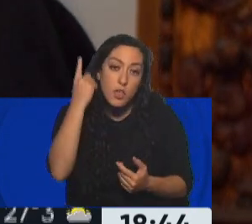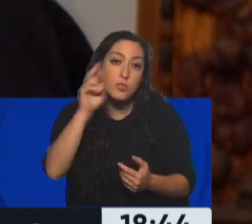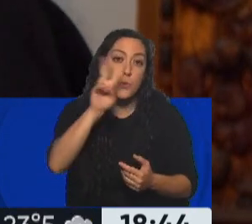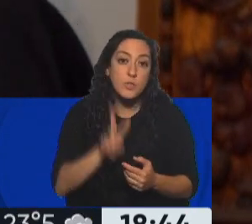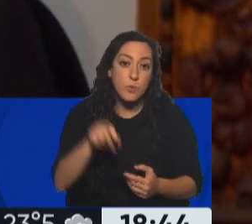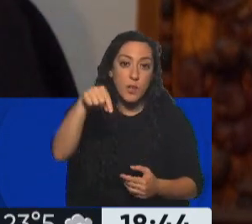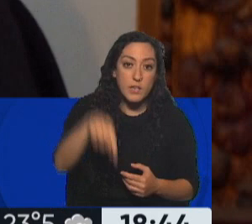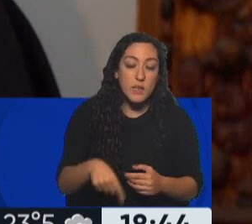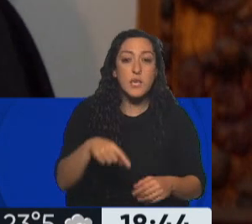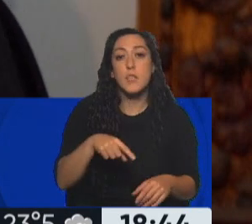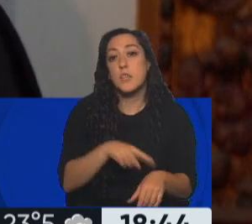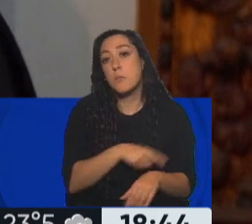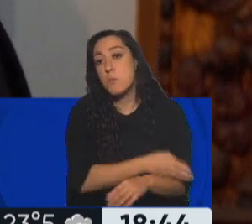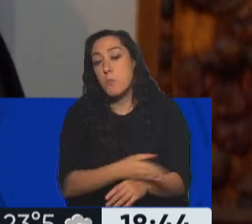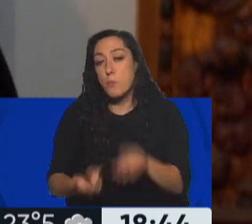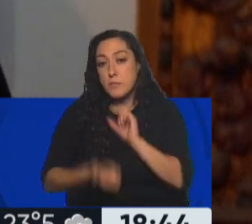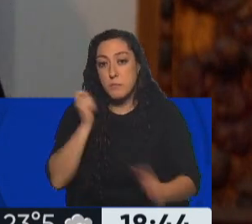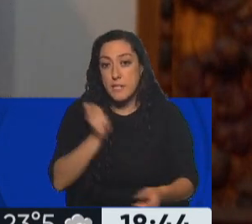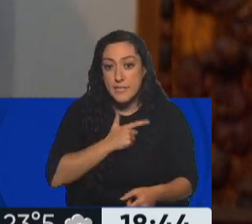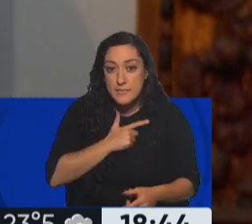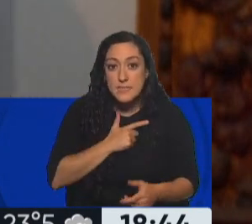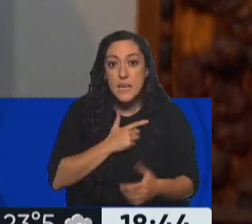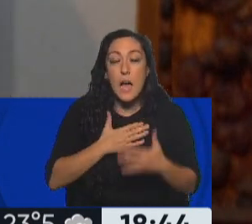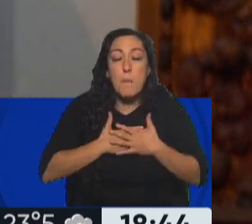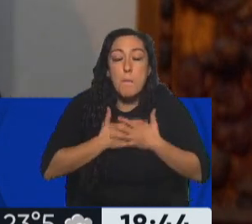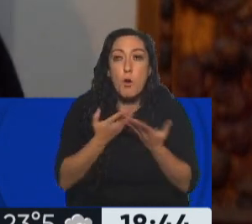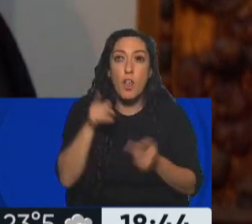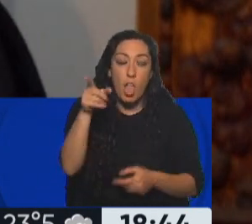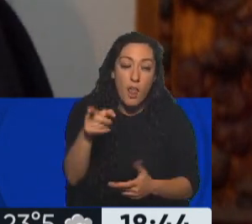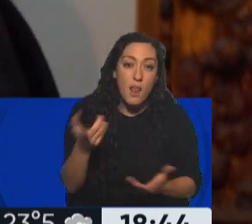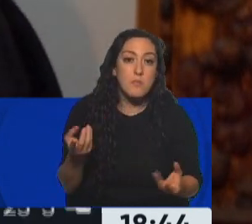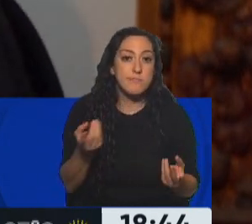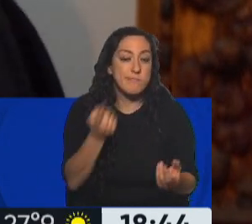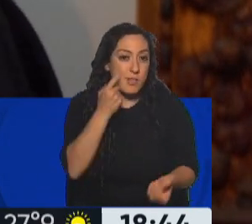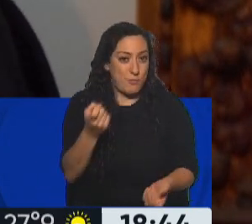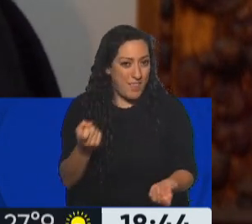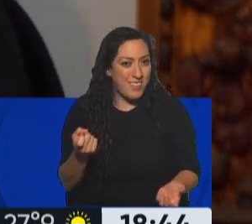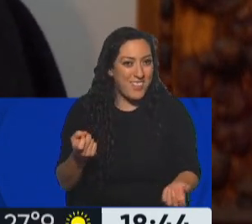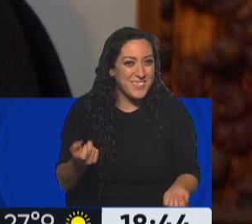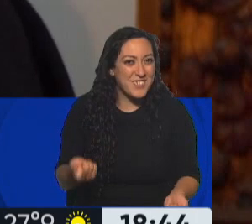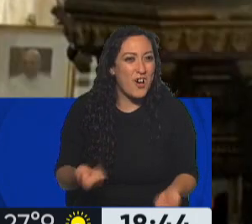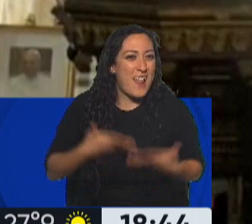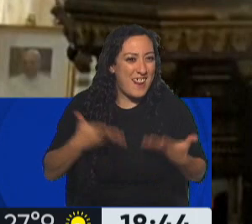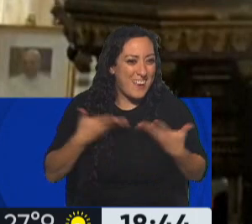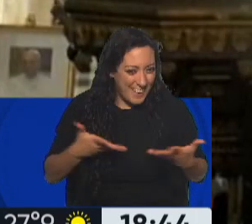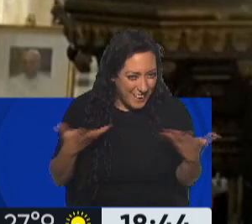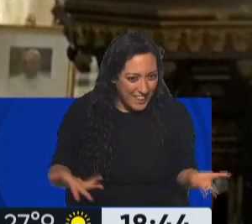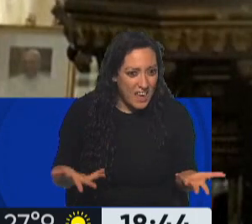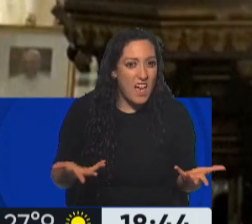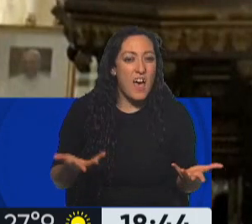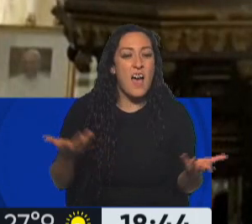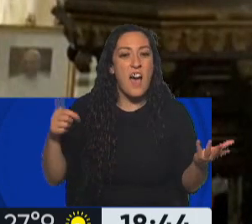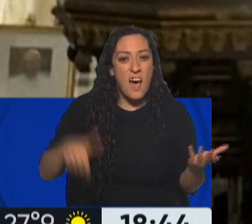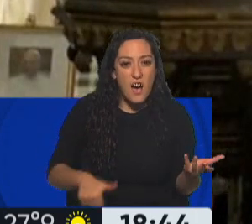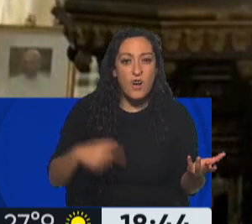el tiempo que llevo, he podido percibir un gran amor al Papa, ¿no? Y eso me alegra mucho, ¿no? Y sé que ahora todos pues